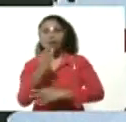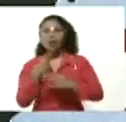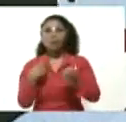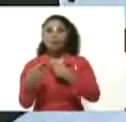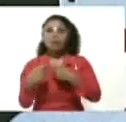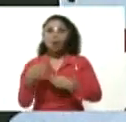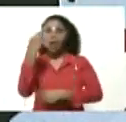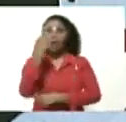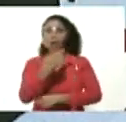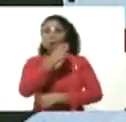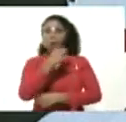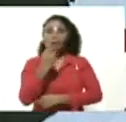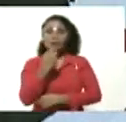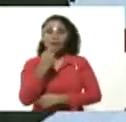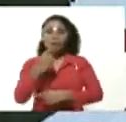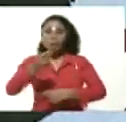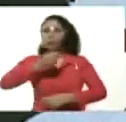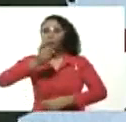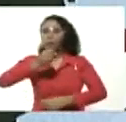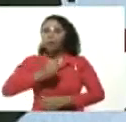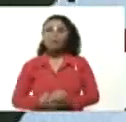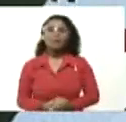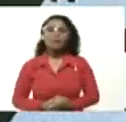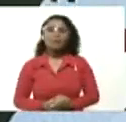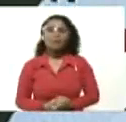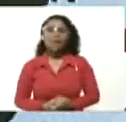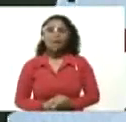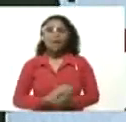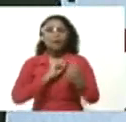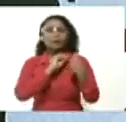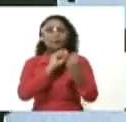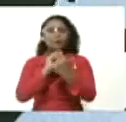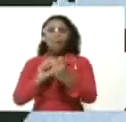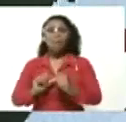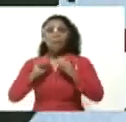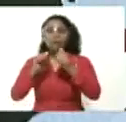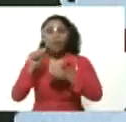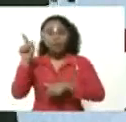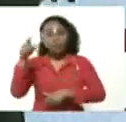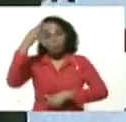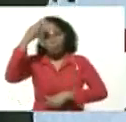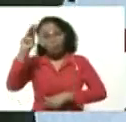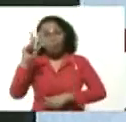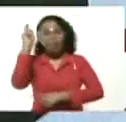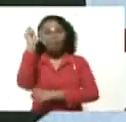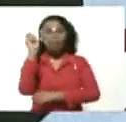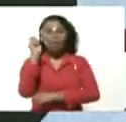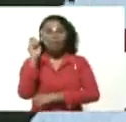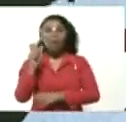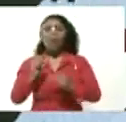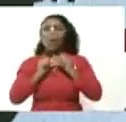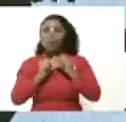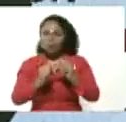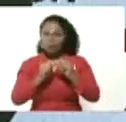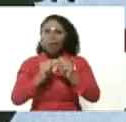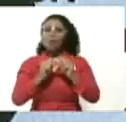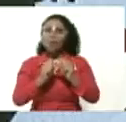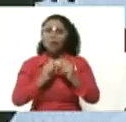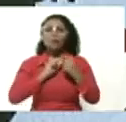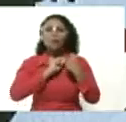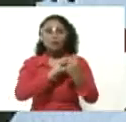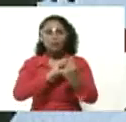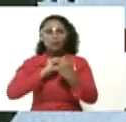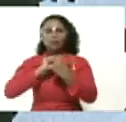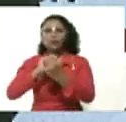su compromiso periodístico. El diálogo que ha empezado en México y que, como decía el diputado Zambrano, continúa, otros diálogos con